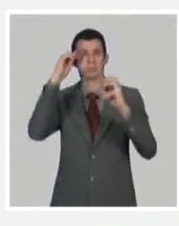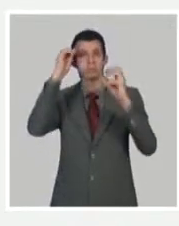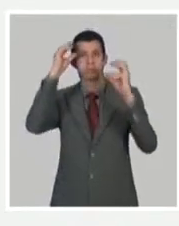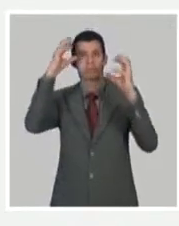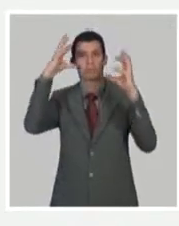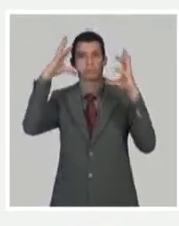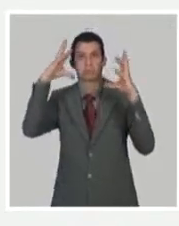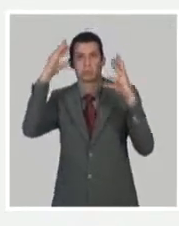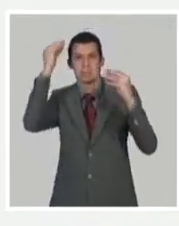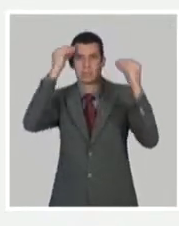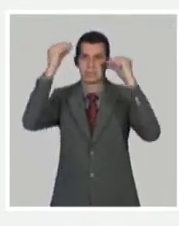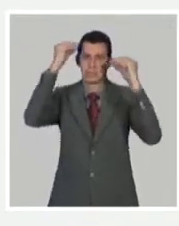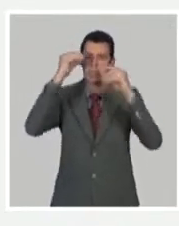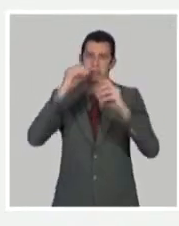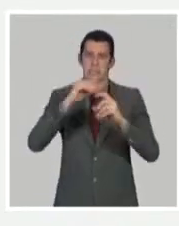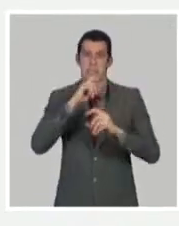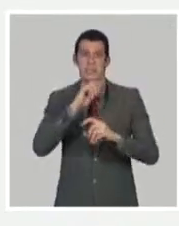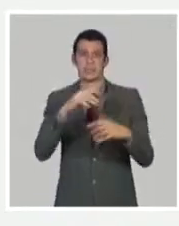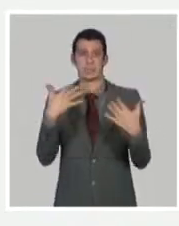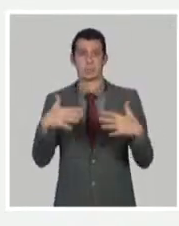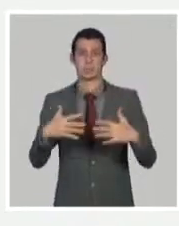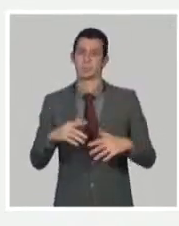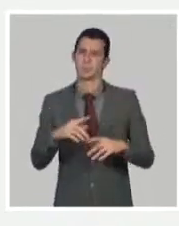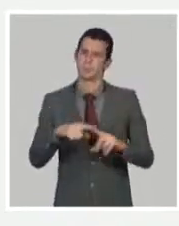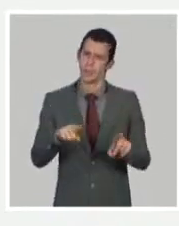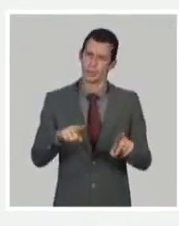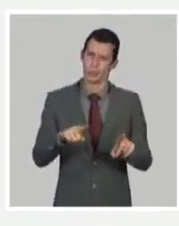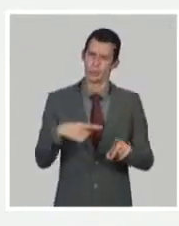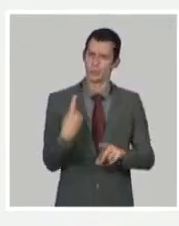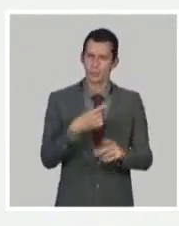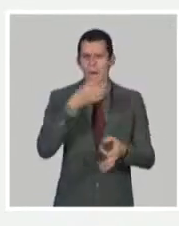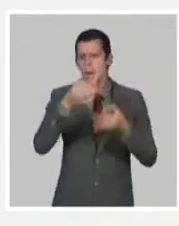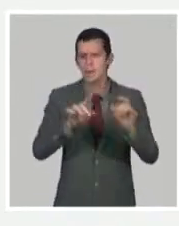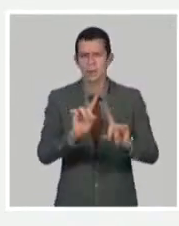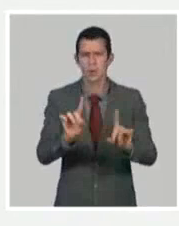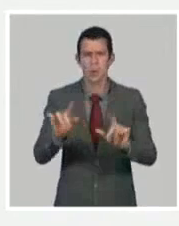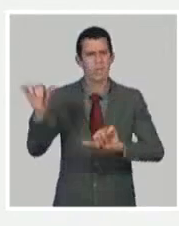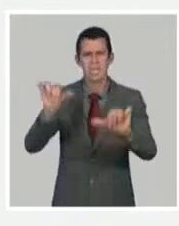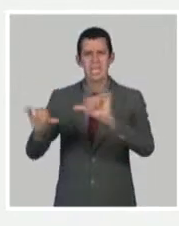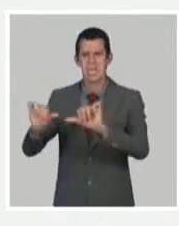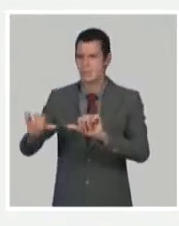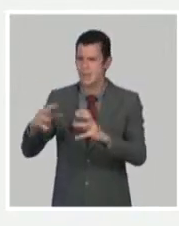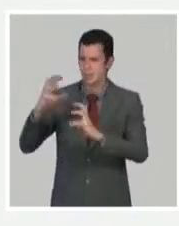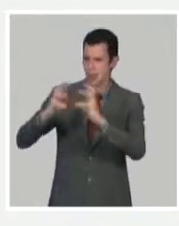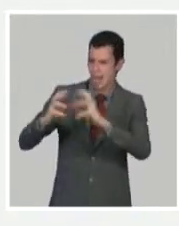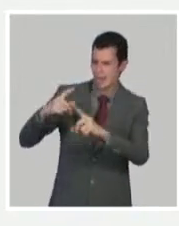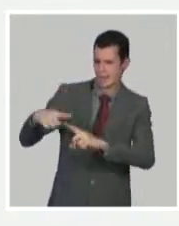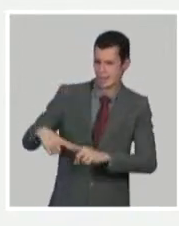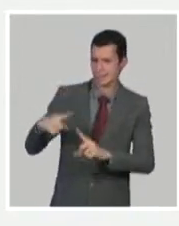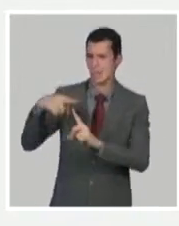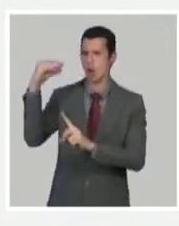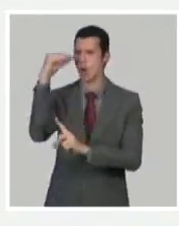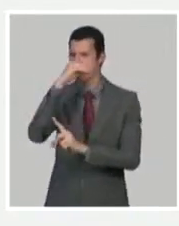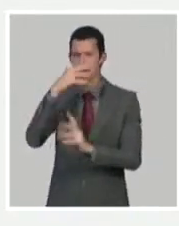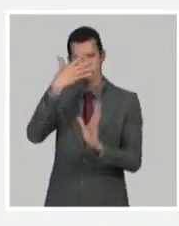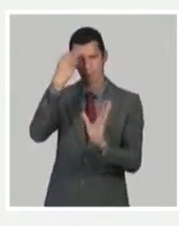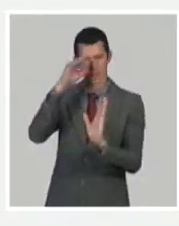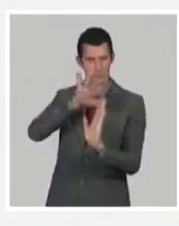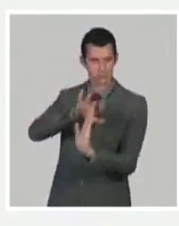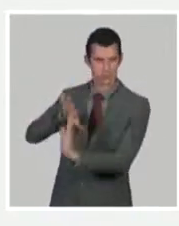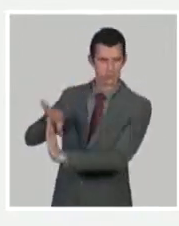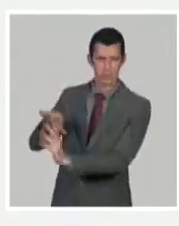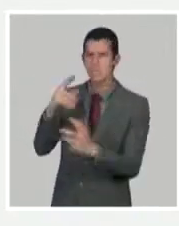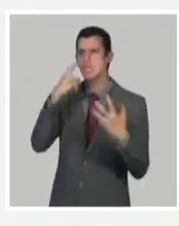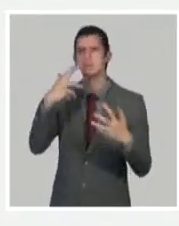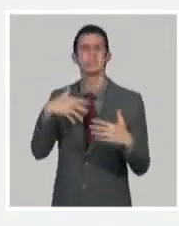también ha habido mucho esfuerzo detrás de ese proceso. Y el último elemento son los elementos